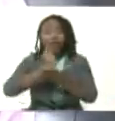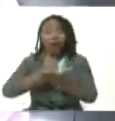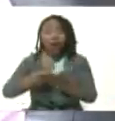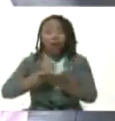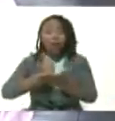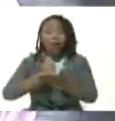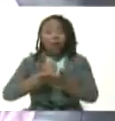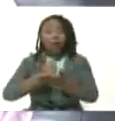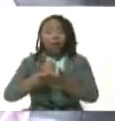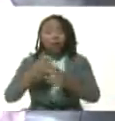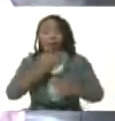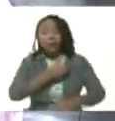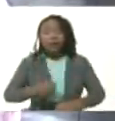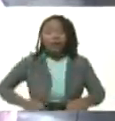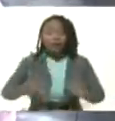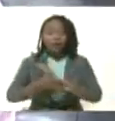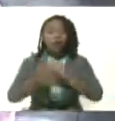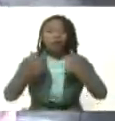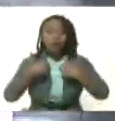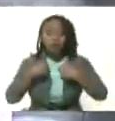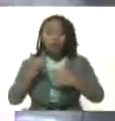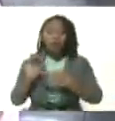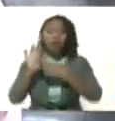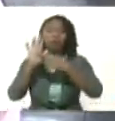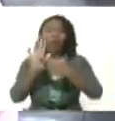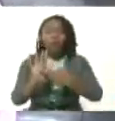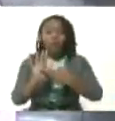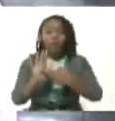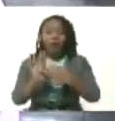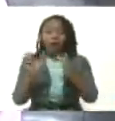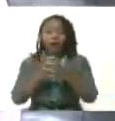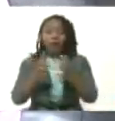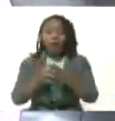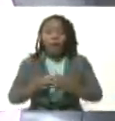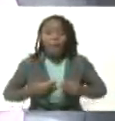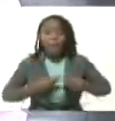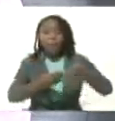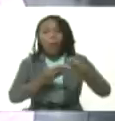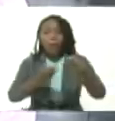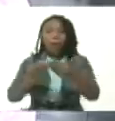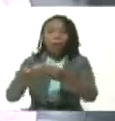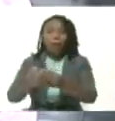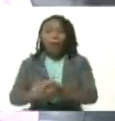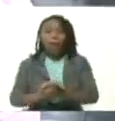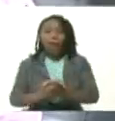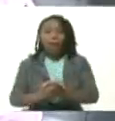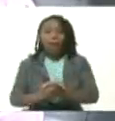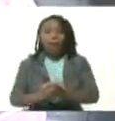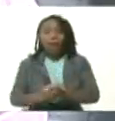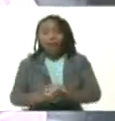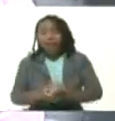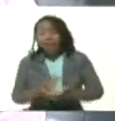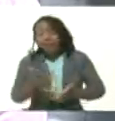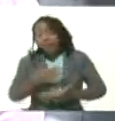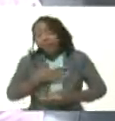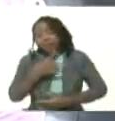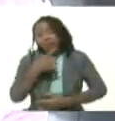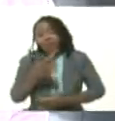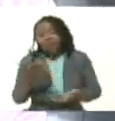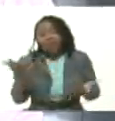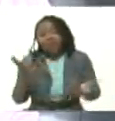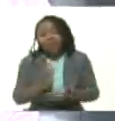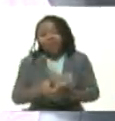por supuesto yo humildemente representando al sector distribuidor. ¿Qué le puedo decir,